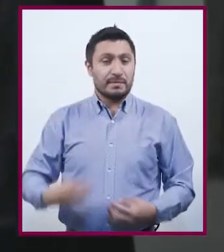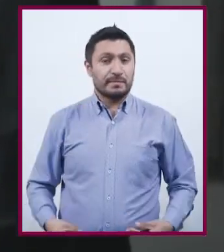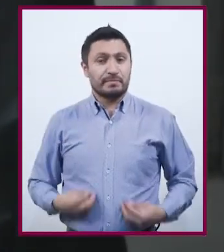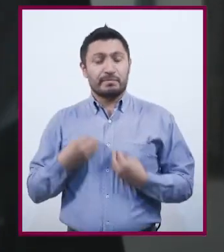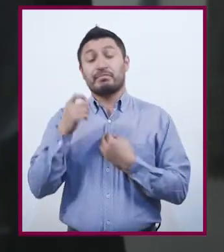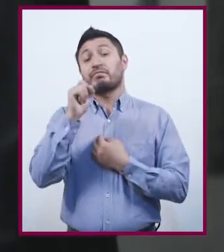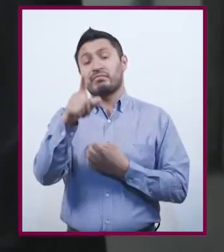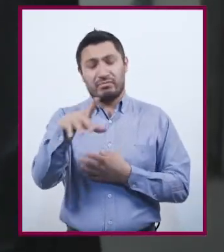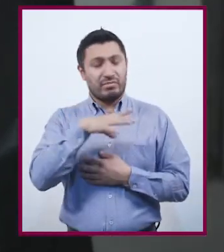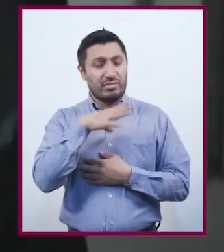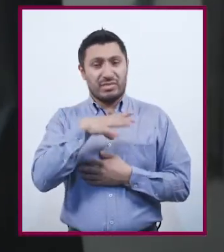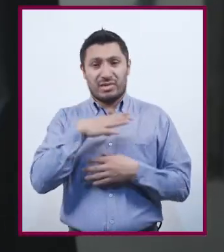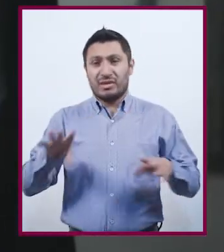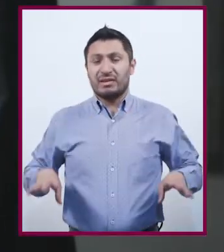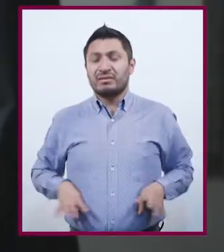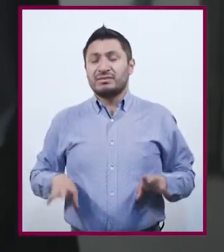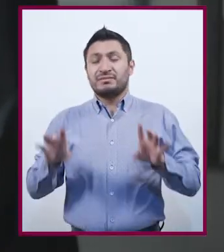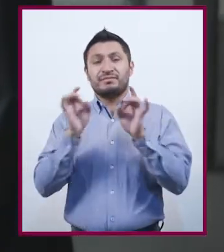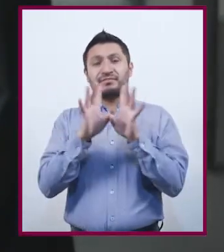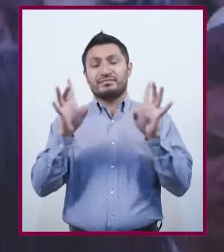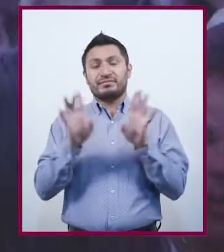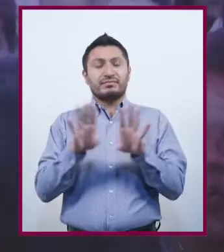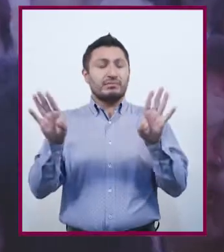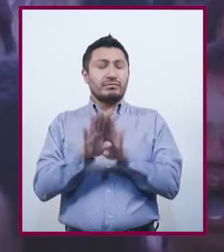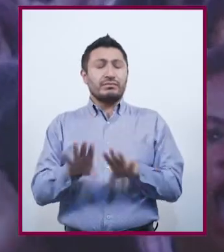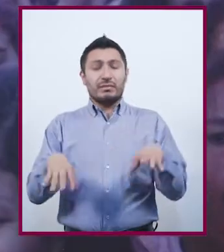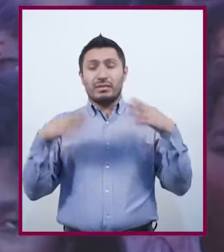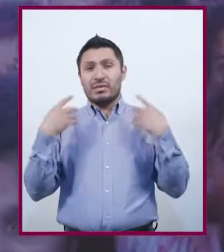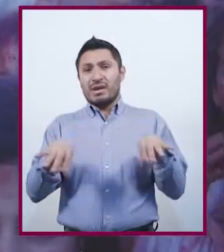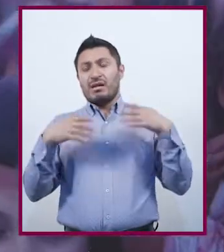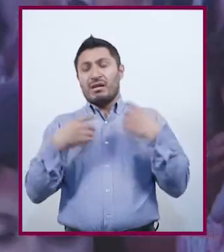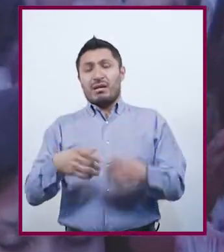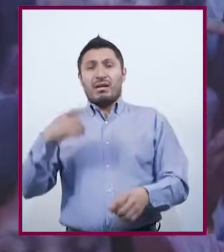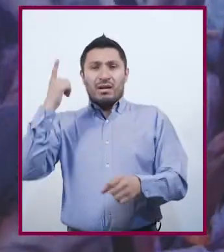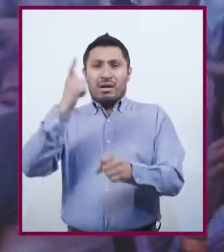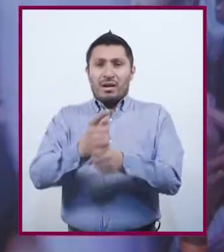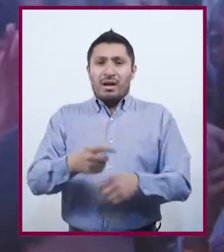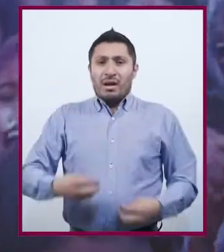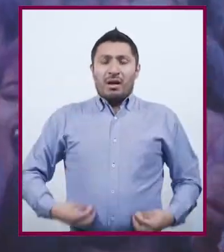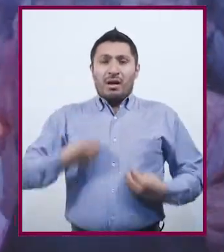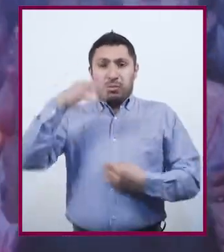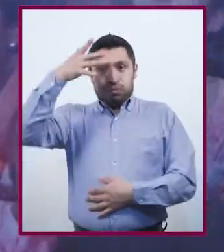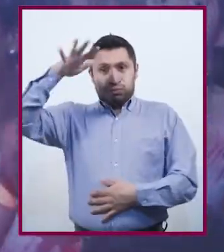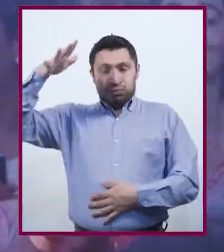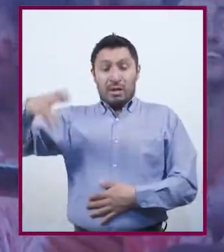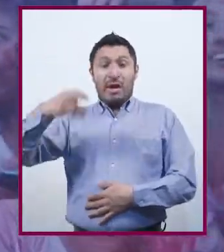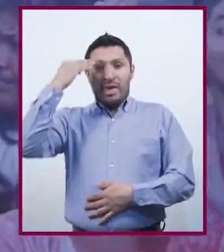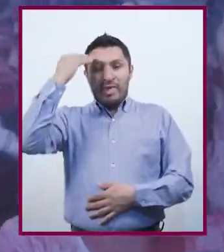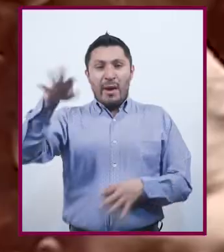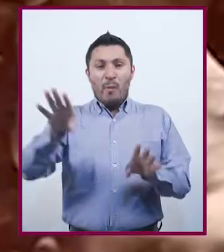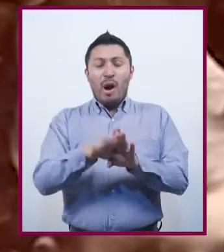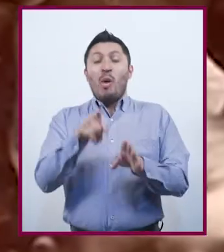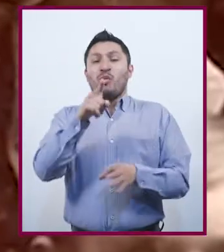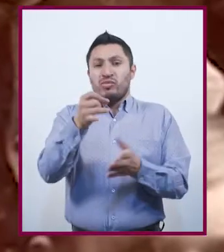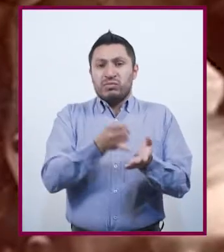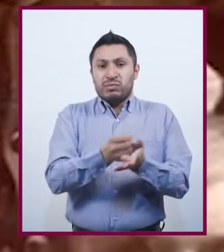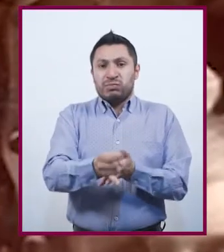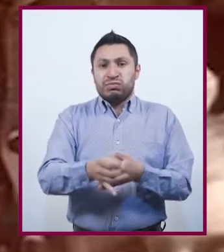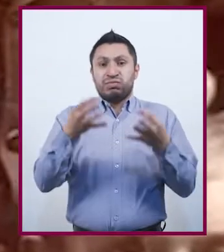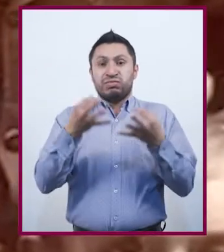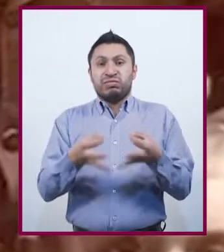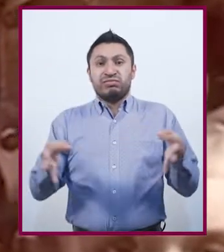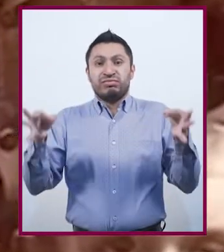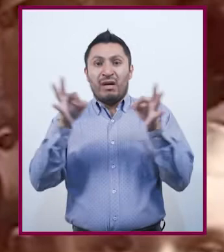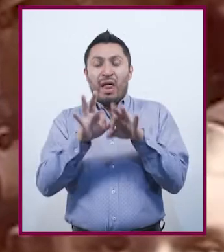gozamos de mayor salud y fuerza, no hay que olvidar que en esta etapa de la vida también tienen lugar sucesos que, en gran